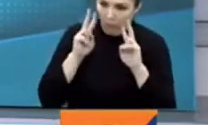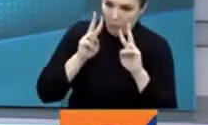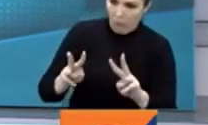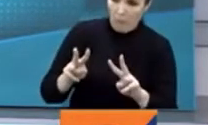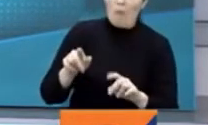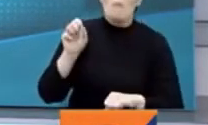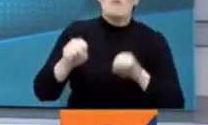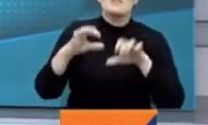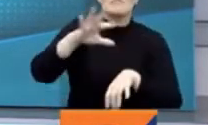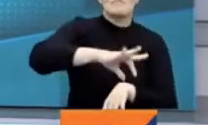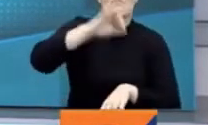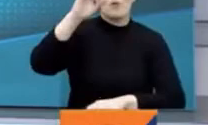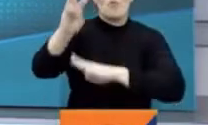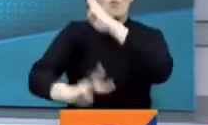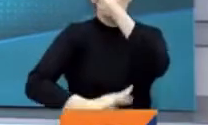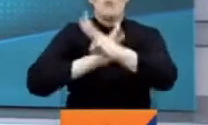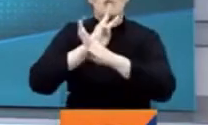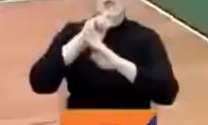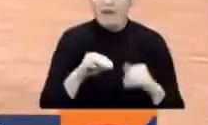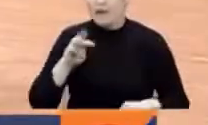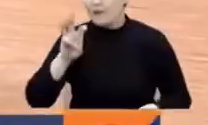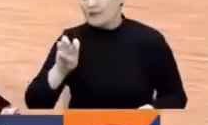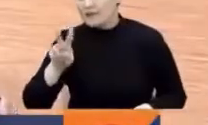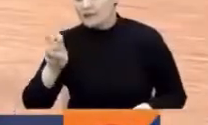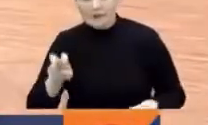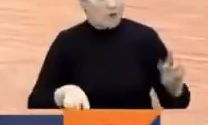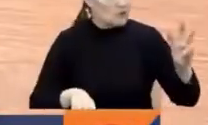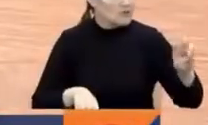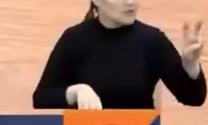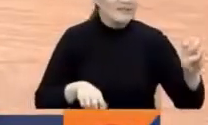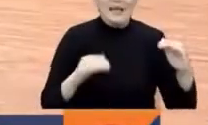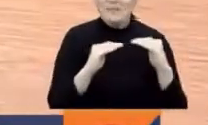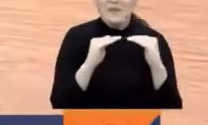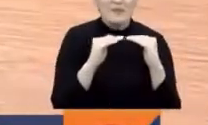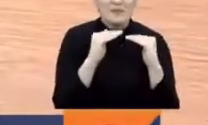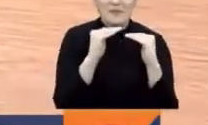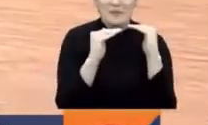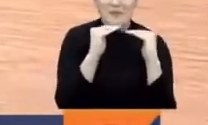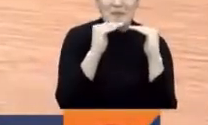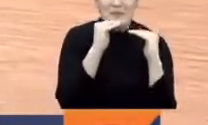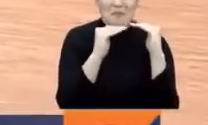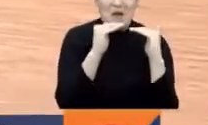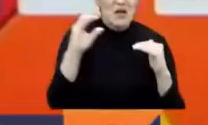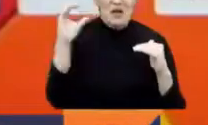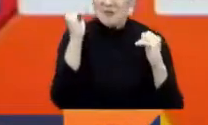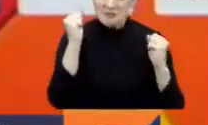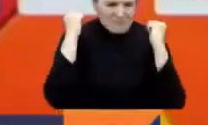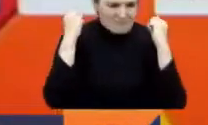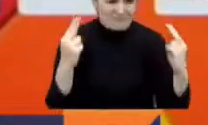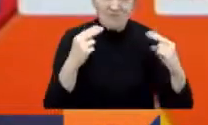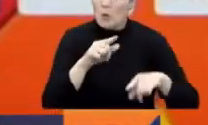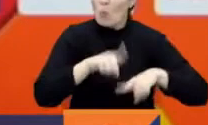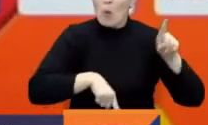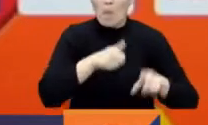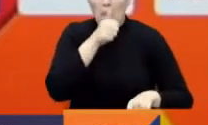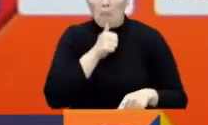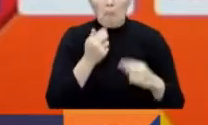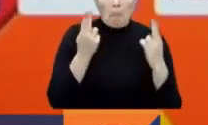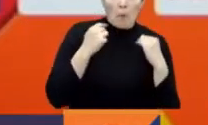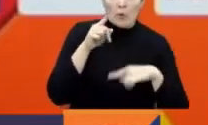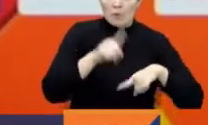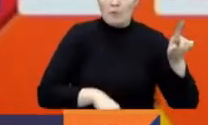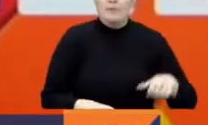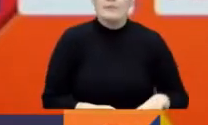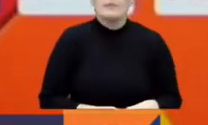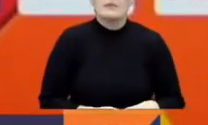Mundial de Filipinas 2023. Siete, pero la selección Colombia no podía bajar los brazos. Es un logro a la